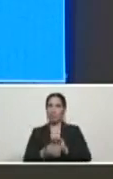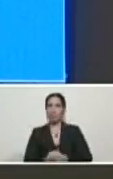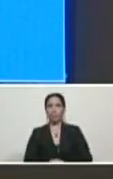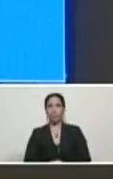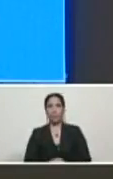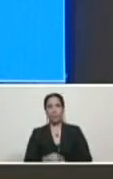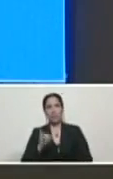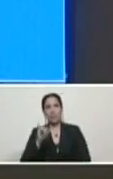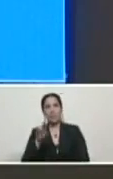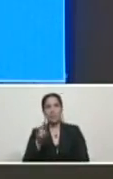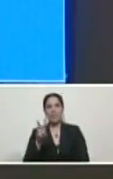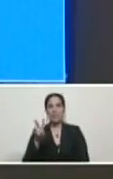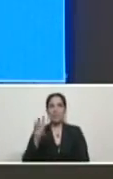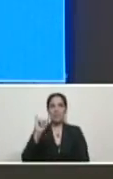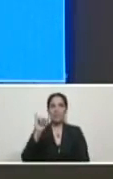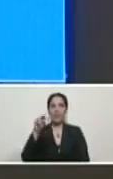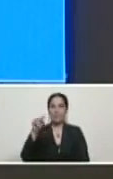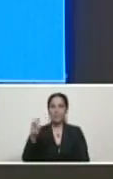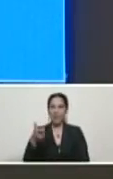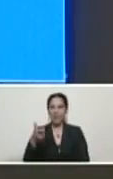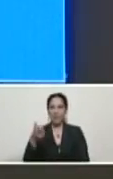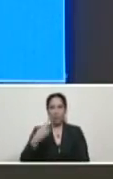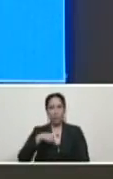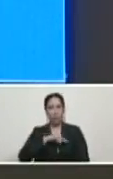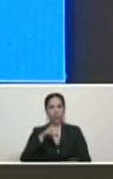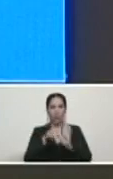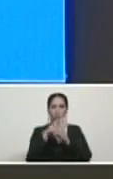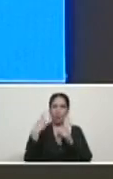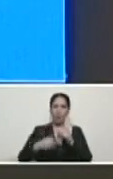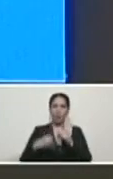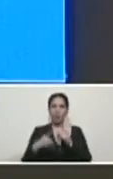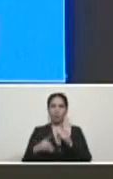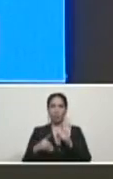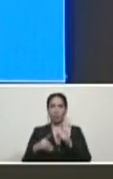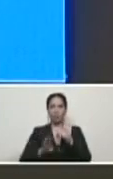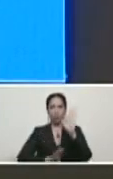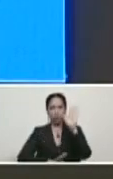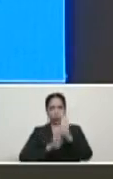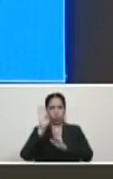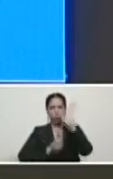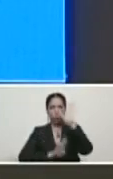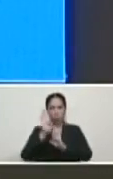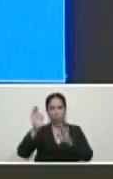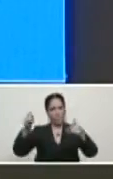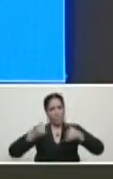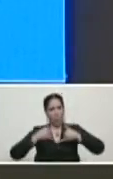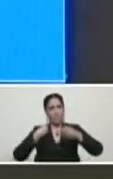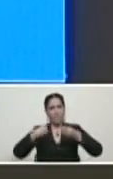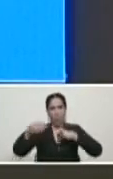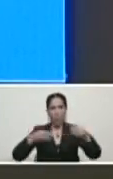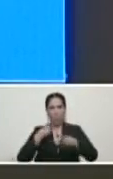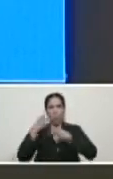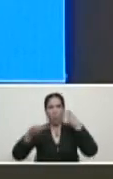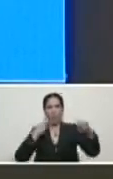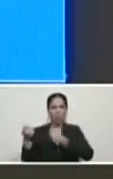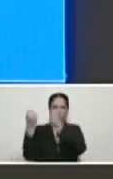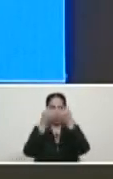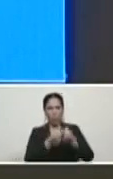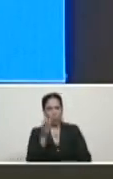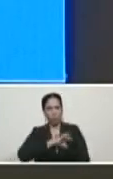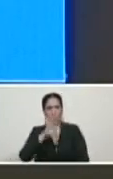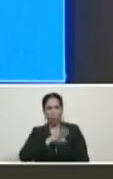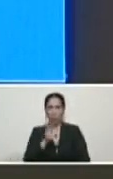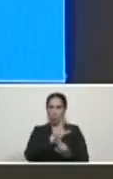Irving, por nuestro derecho a desarrollar nuestro propio modelo político, económico,